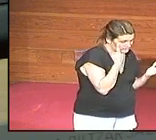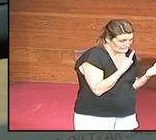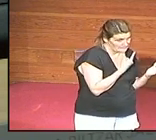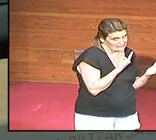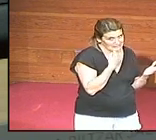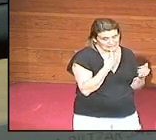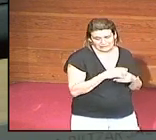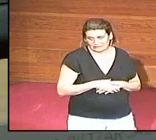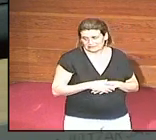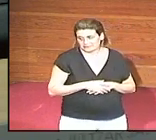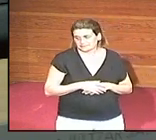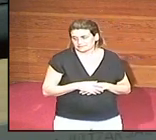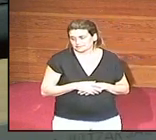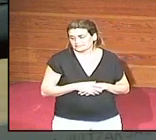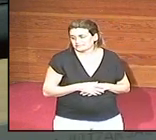lo puedo hacer ahora mismo.